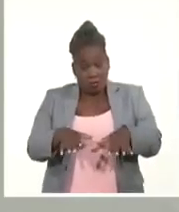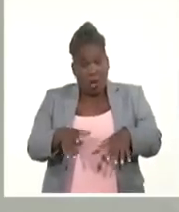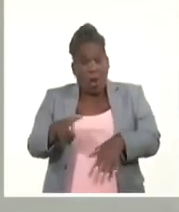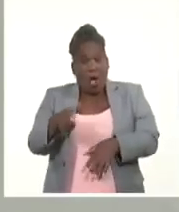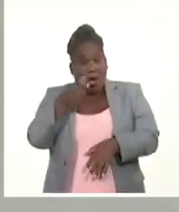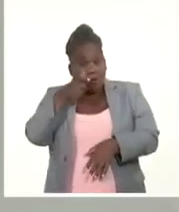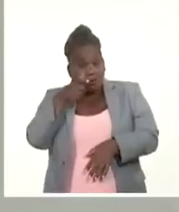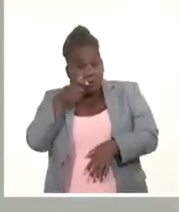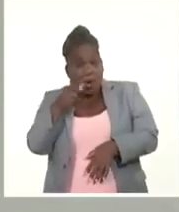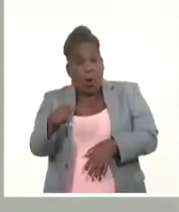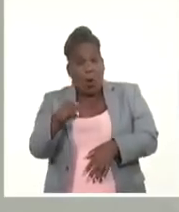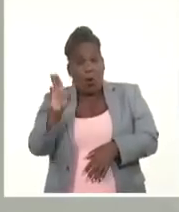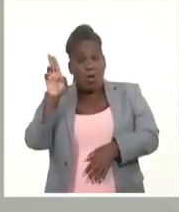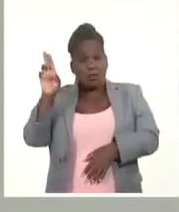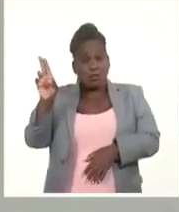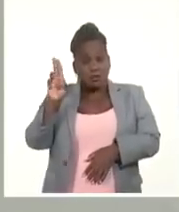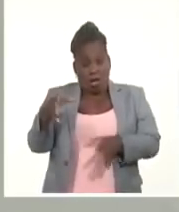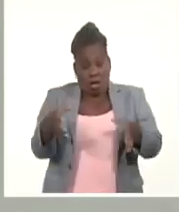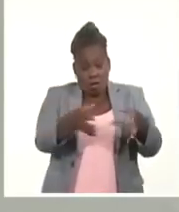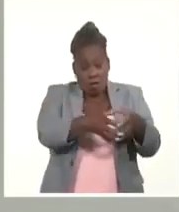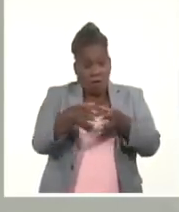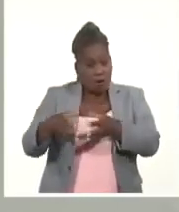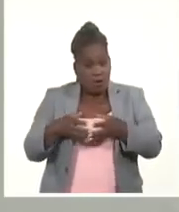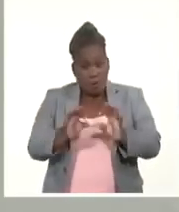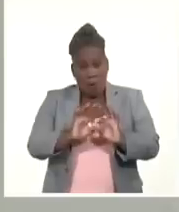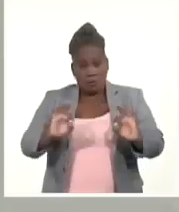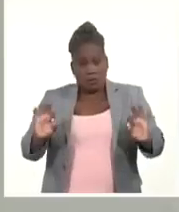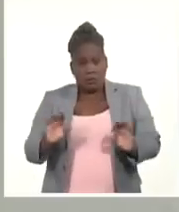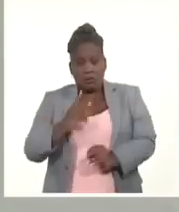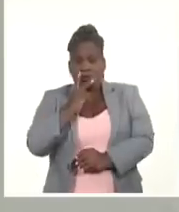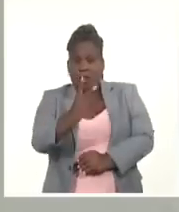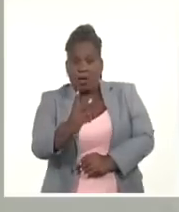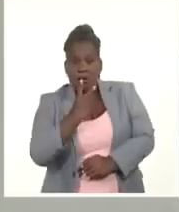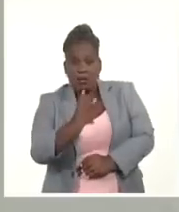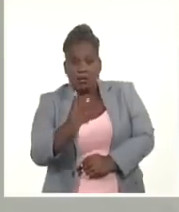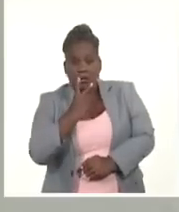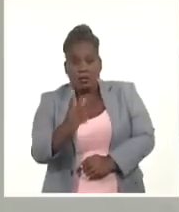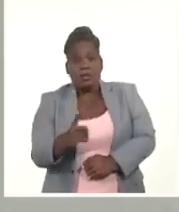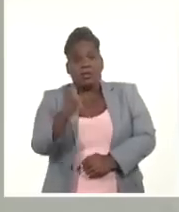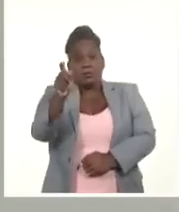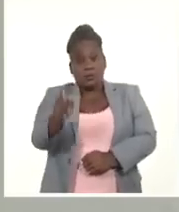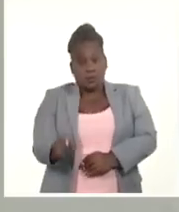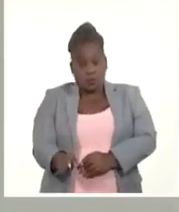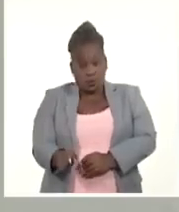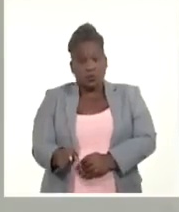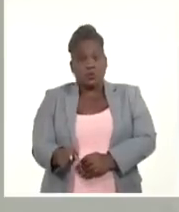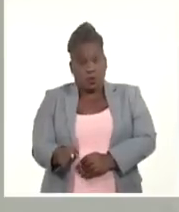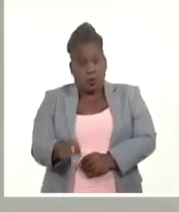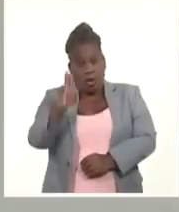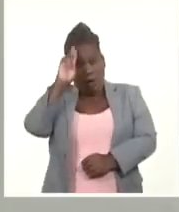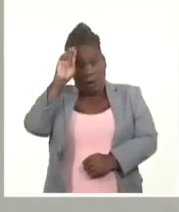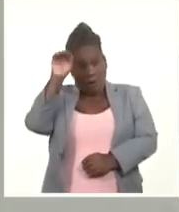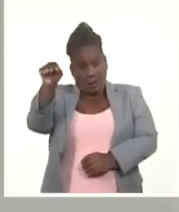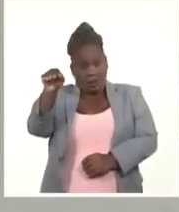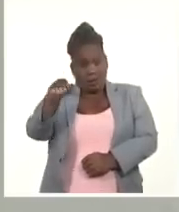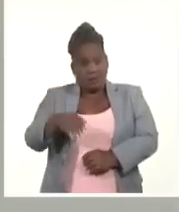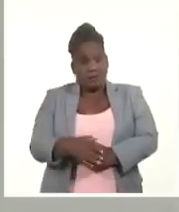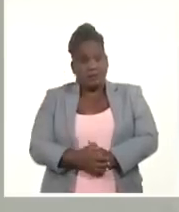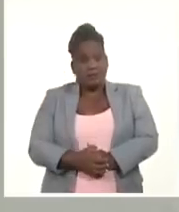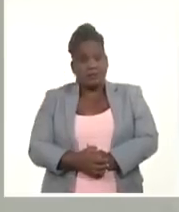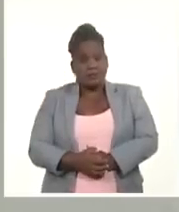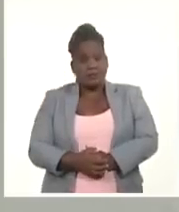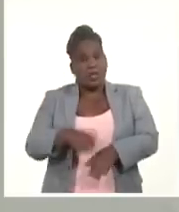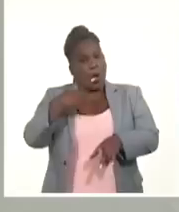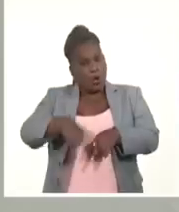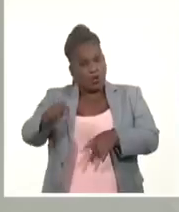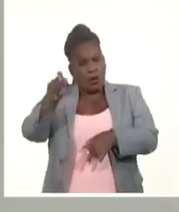con los equipos multidisciplinarios, para seguir asistiendo a las personas que continúan hospitalizadas y a cualquier